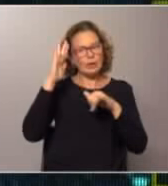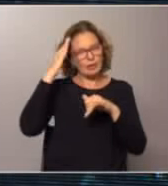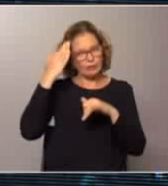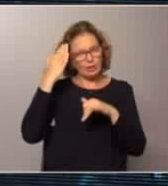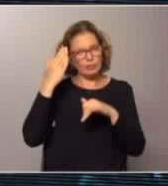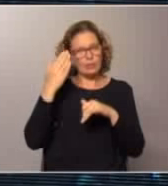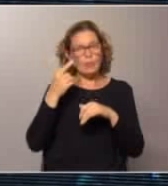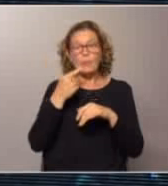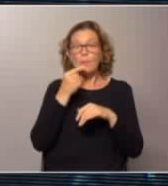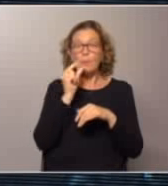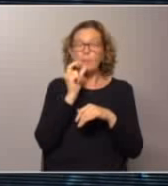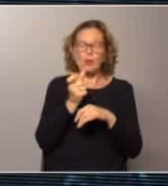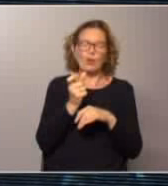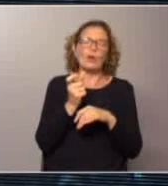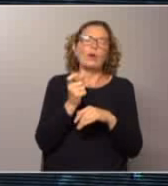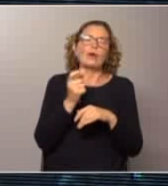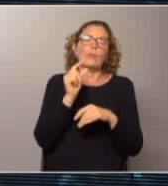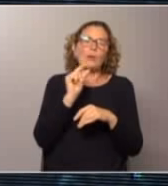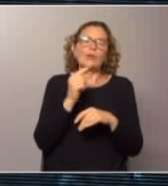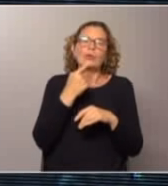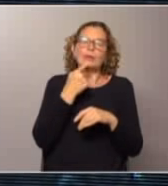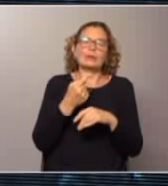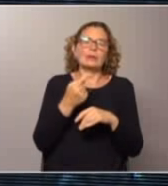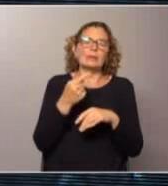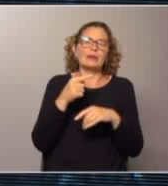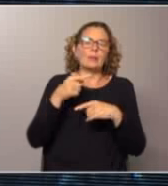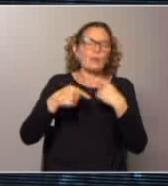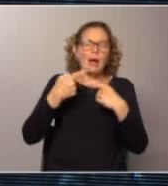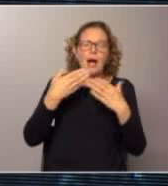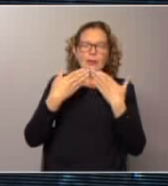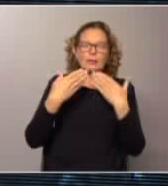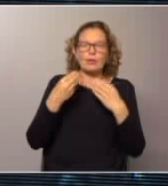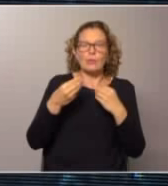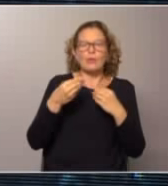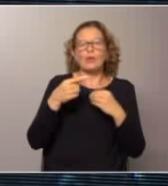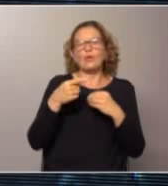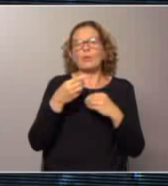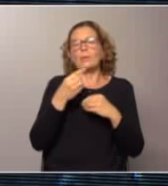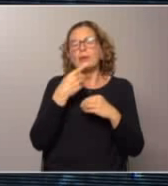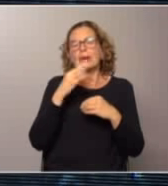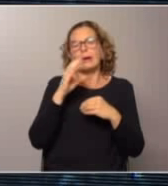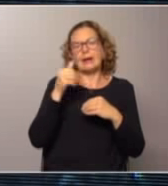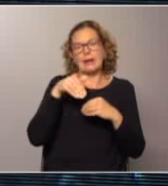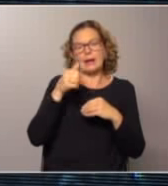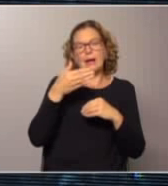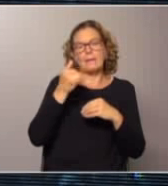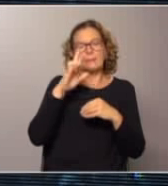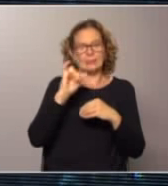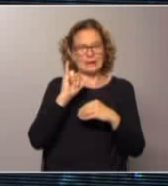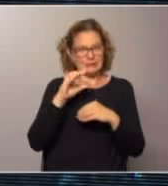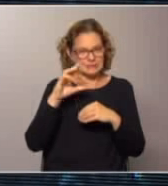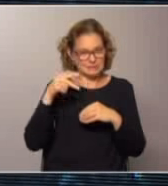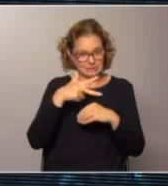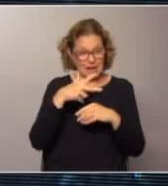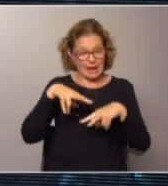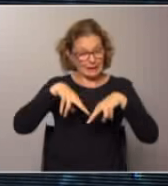era un poco lo que veníamos hablando con conexión en el bloque anterior como como banon y cambridge analítica que en su momento